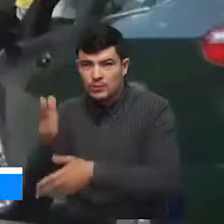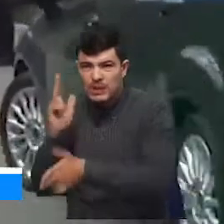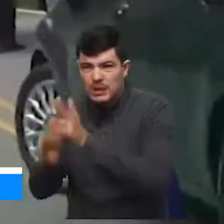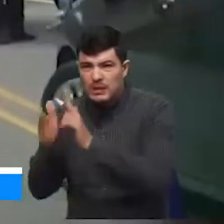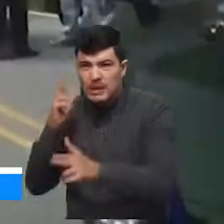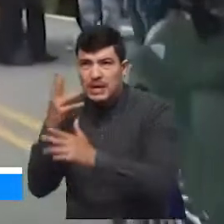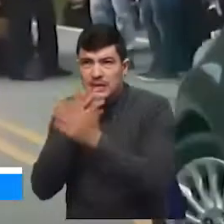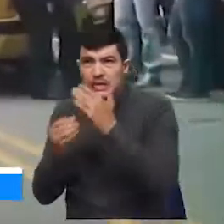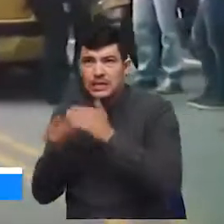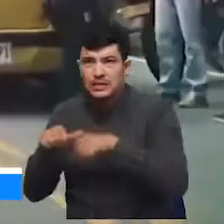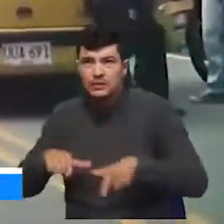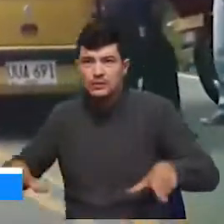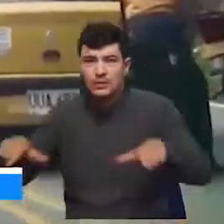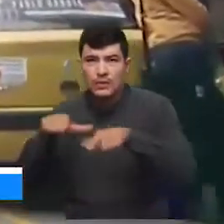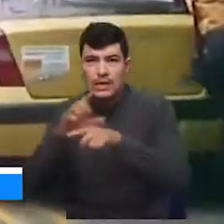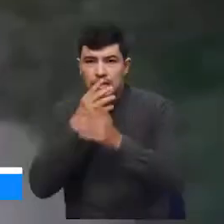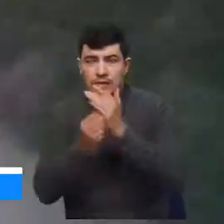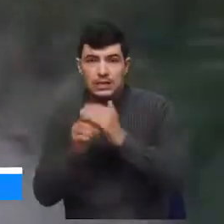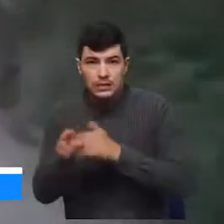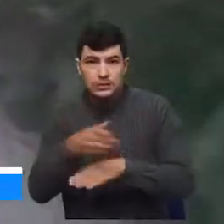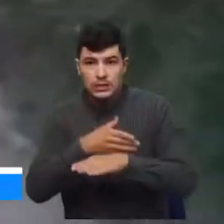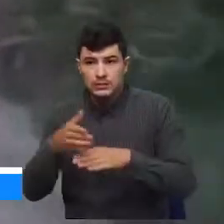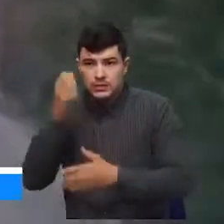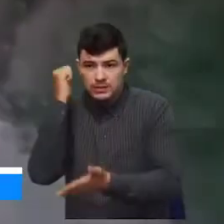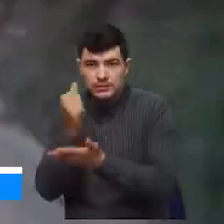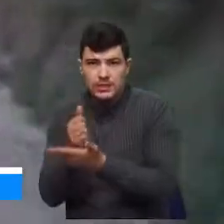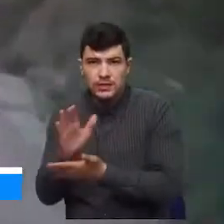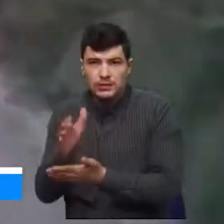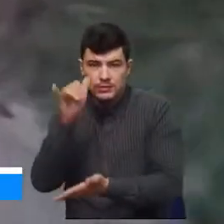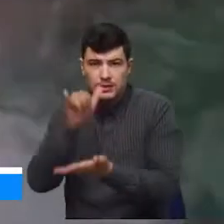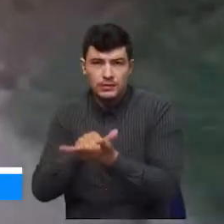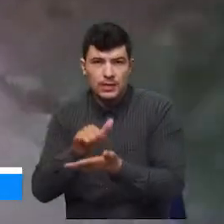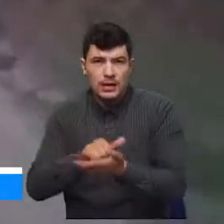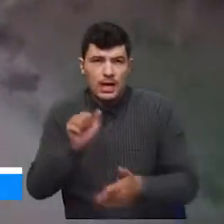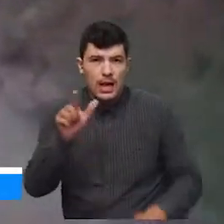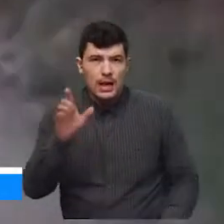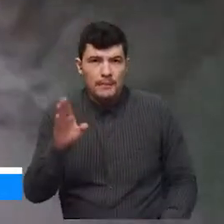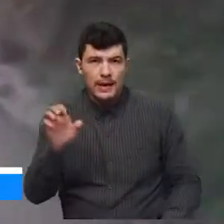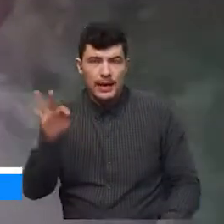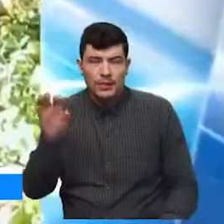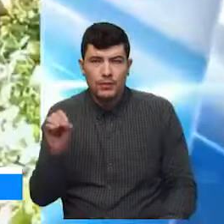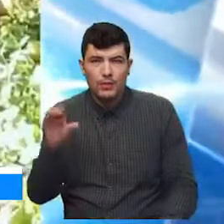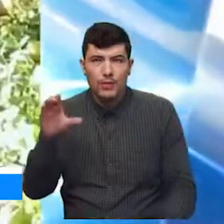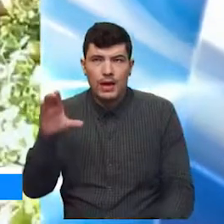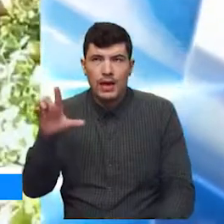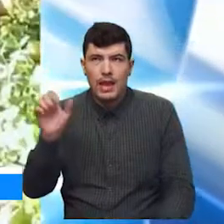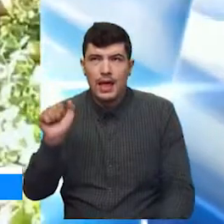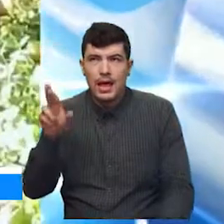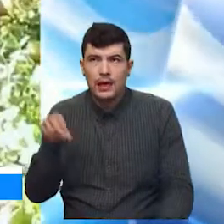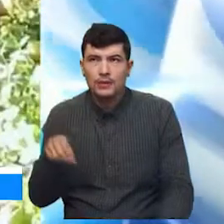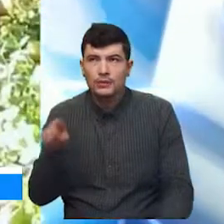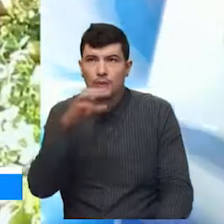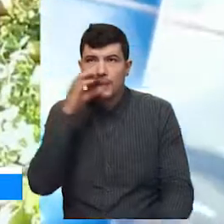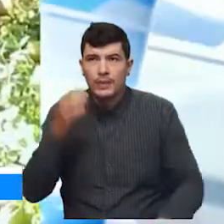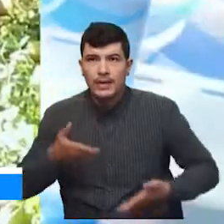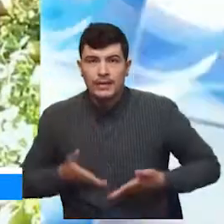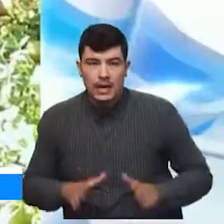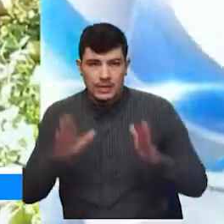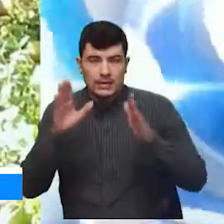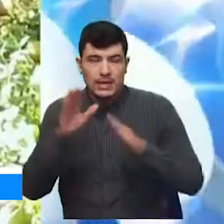salieron a la vía que conduce al centro poblado y procedieron a disparar en contra de Alberto Claro Gutiérrez, de 21 años de edad y natural de Teorama. Ese